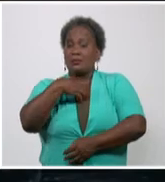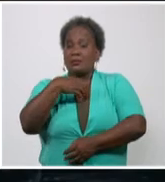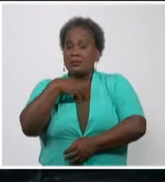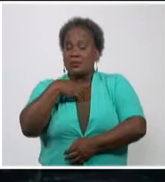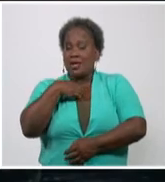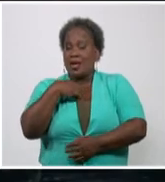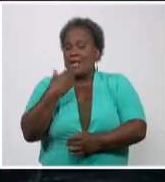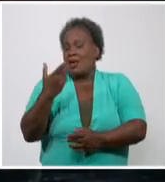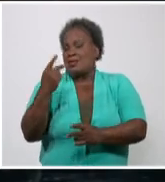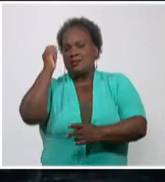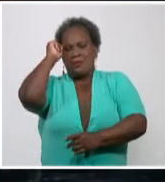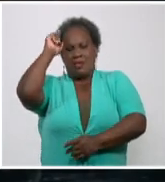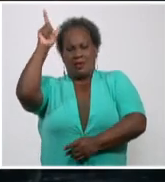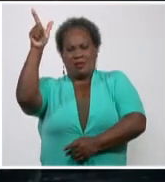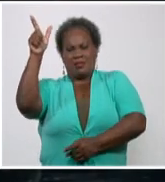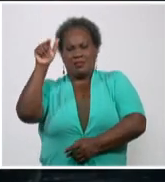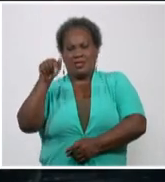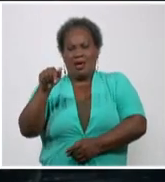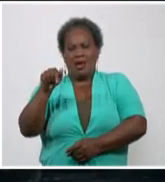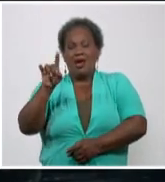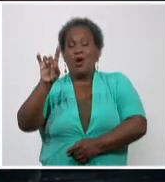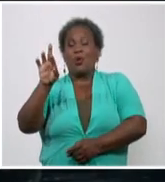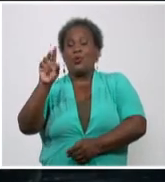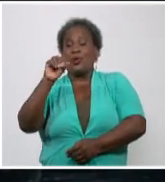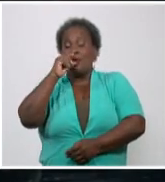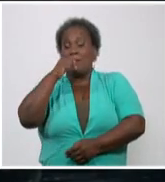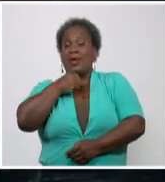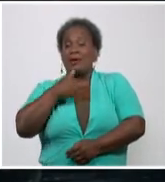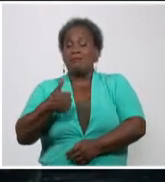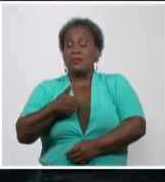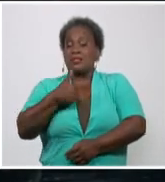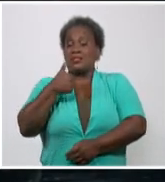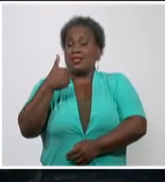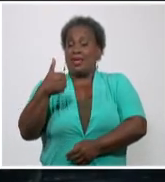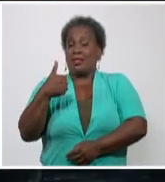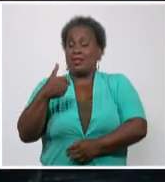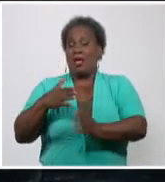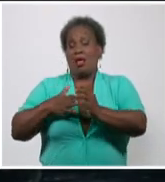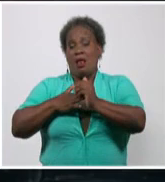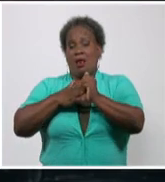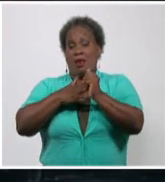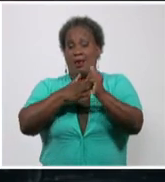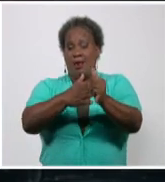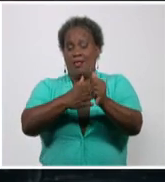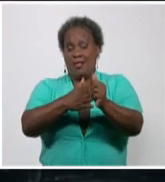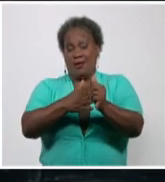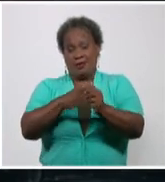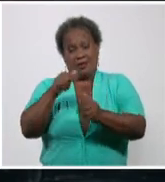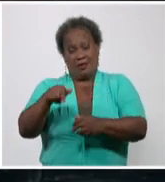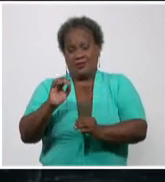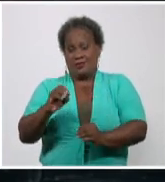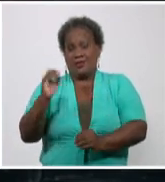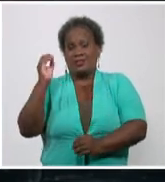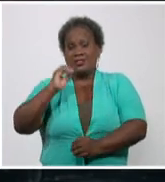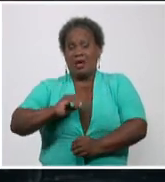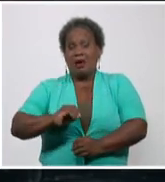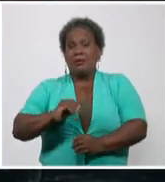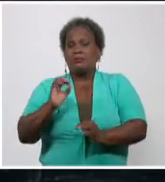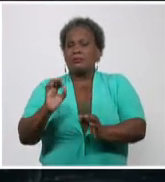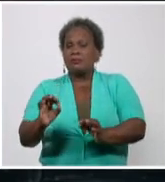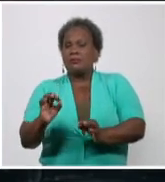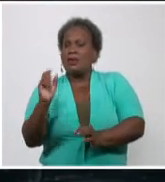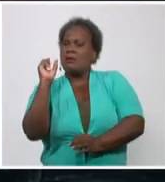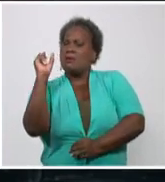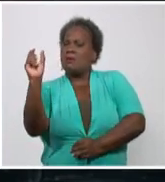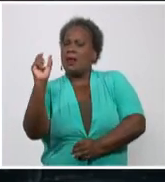doctorados. De hecho, Álvaro Uribe, que es el líder de la mayor fuerza política del país, el oficialismo, puede decirse que patentó el término durante